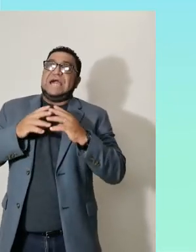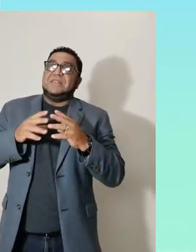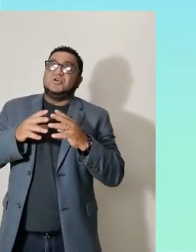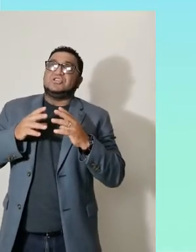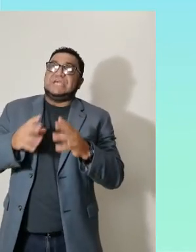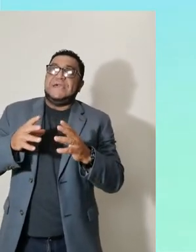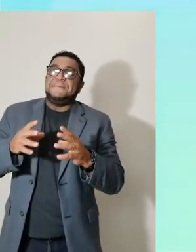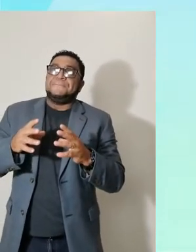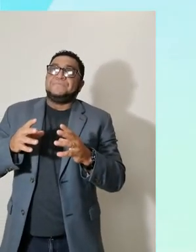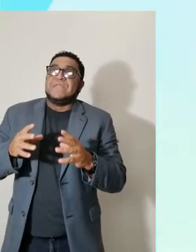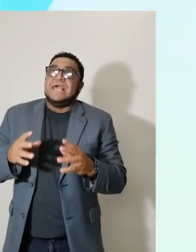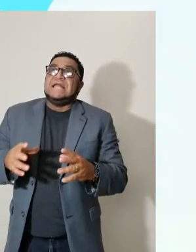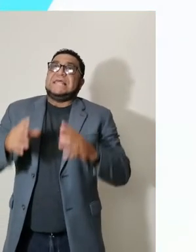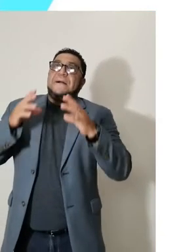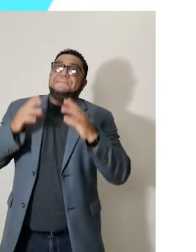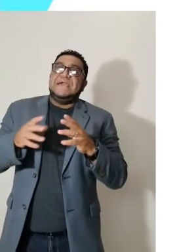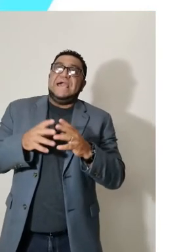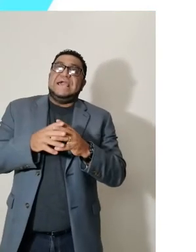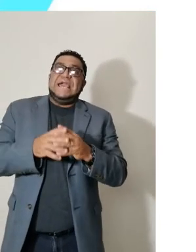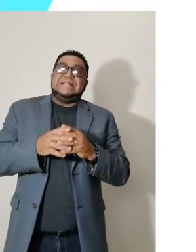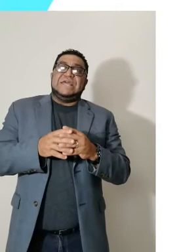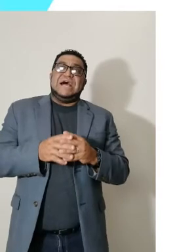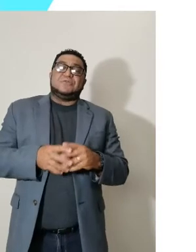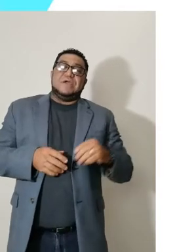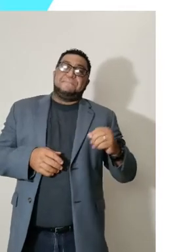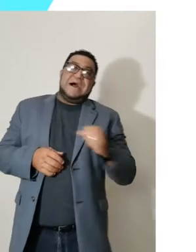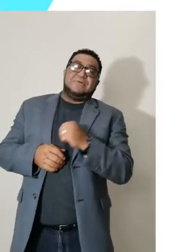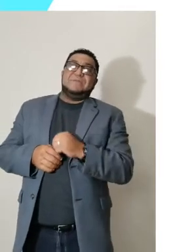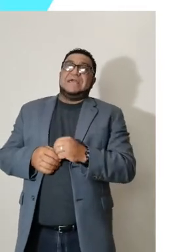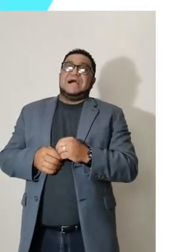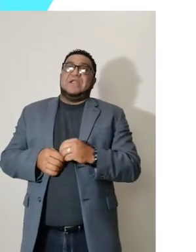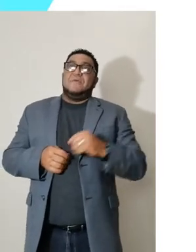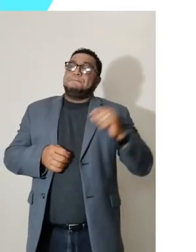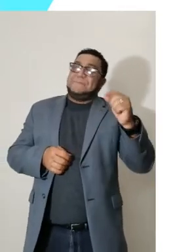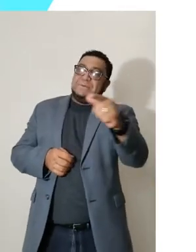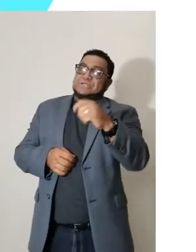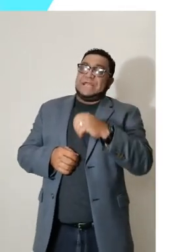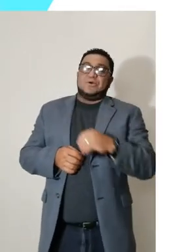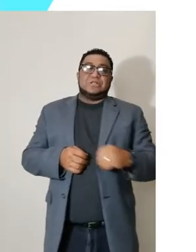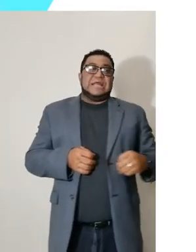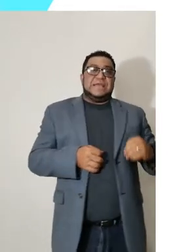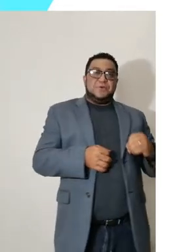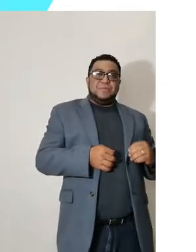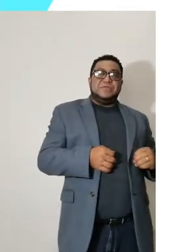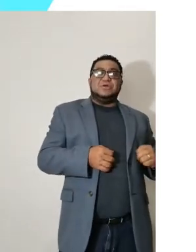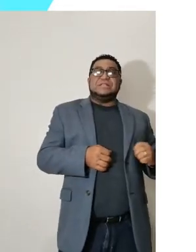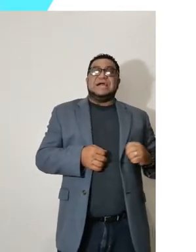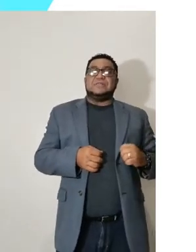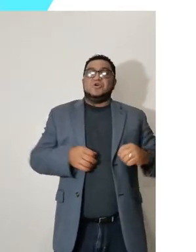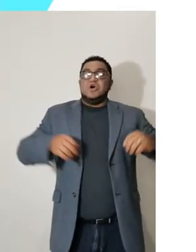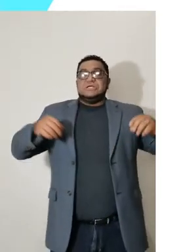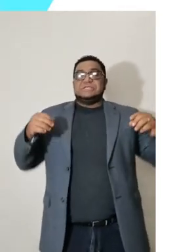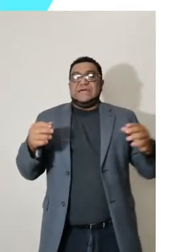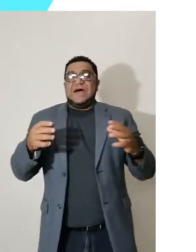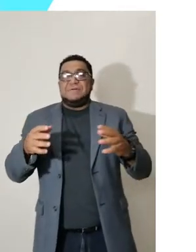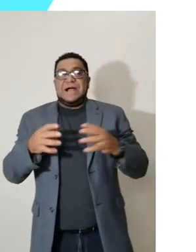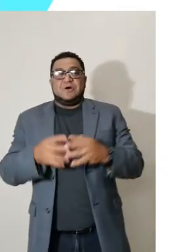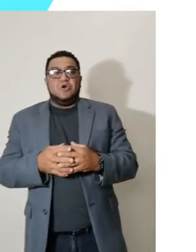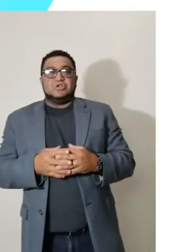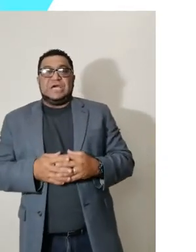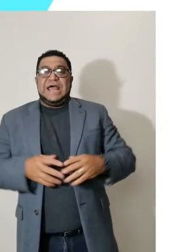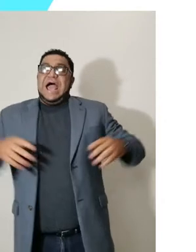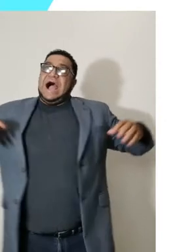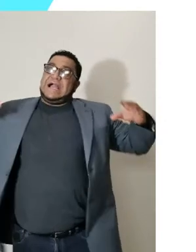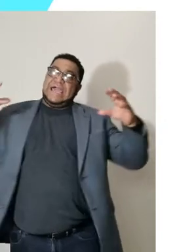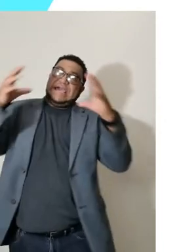desarrollándose también el teatro hispanoamericano vamos a recordar que por medio del teatro se daban